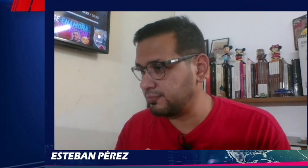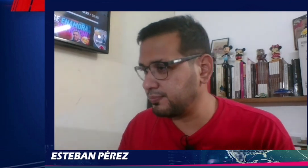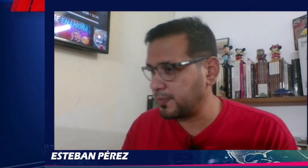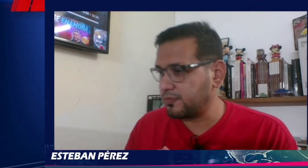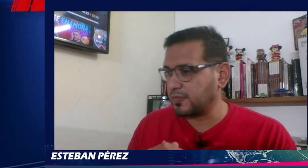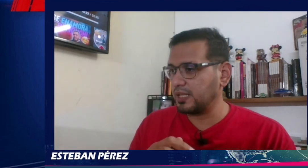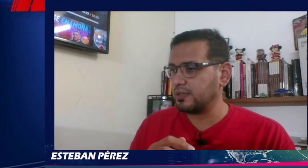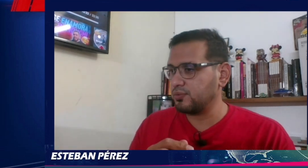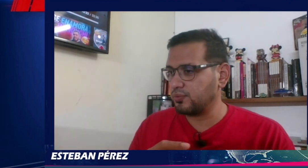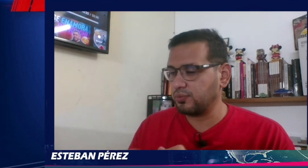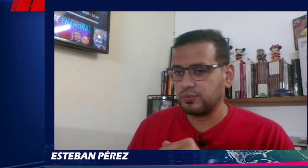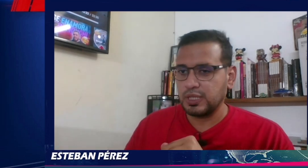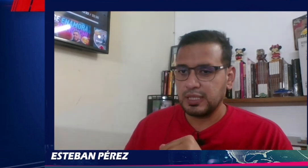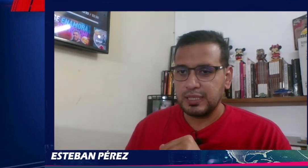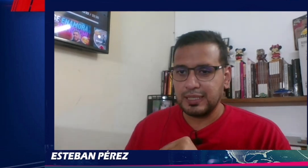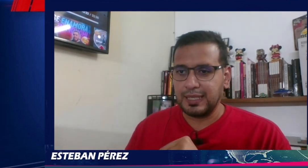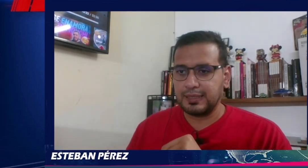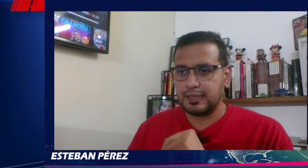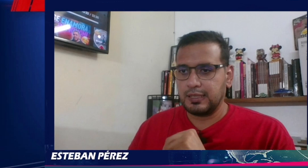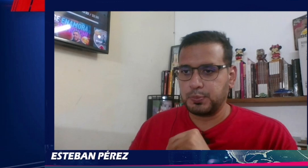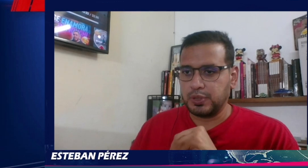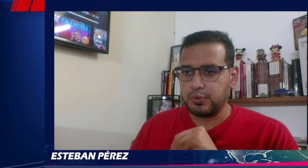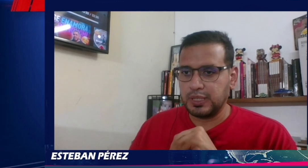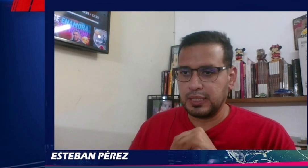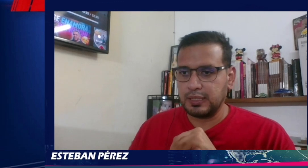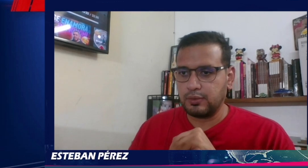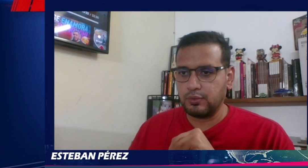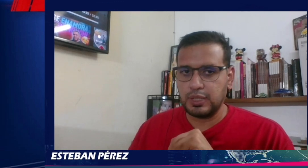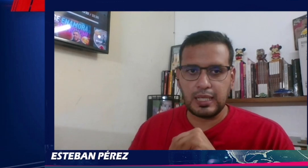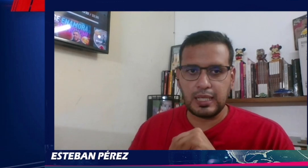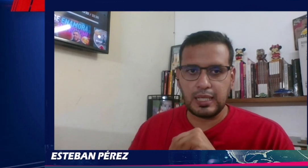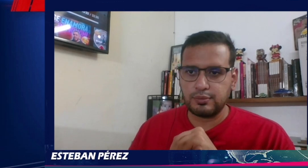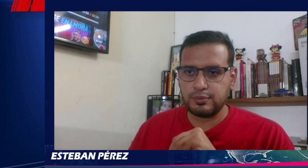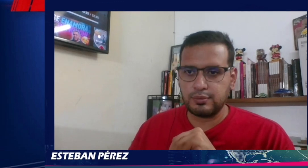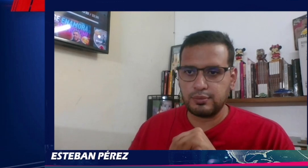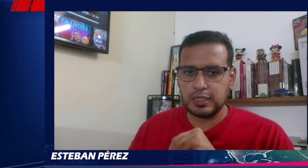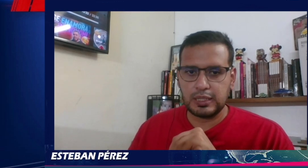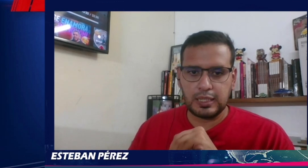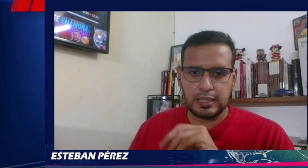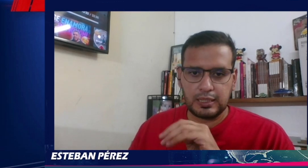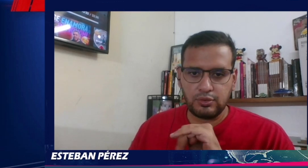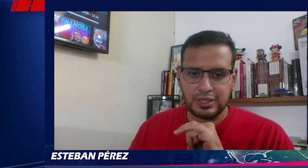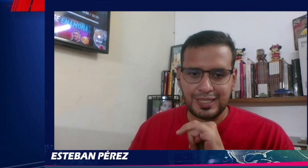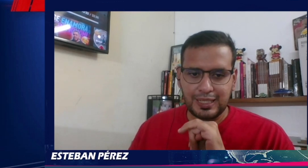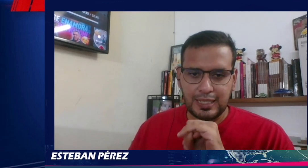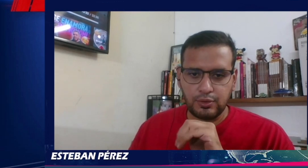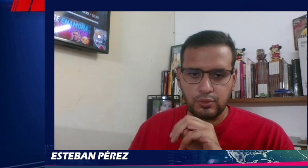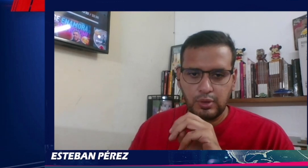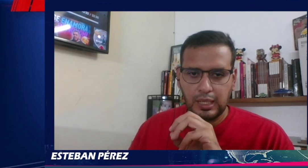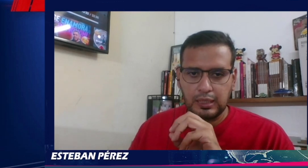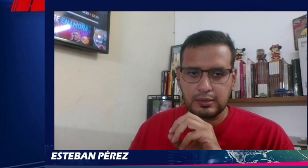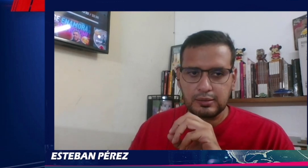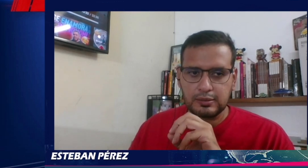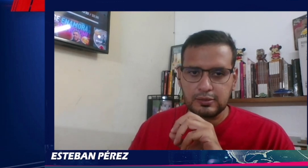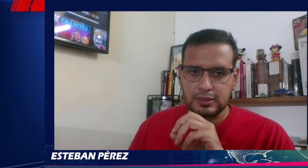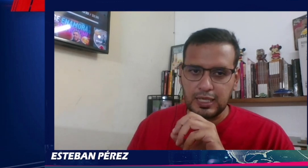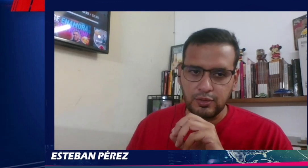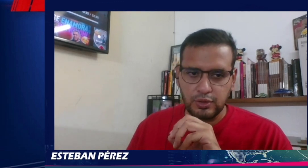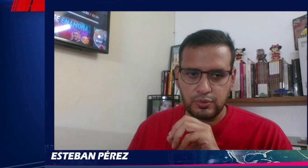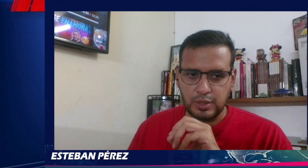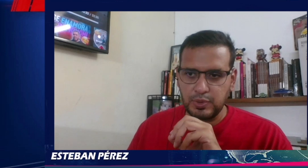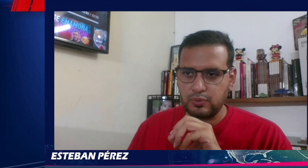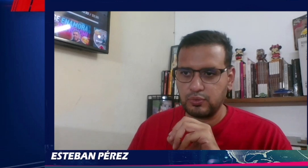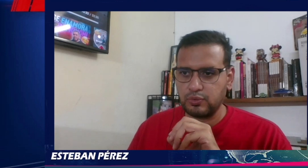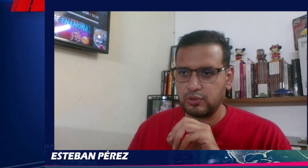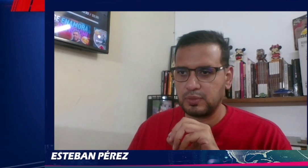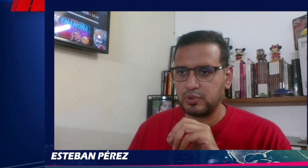hoy en YouTube. Gracias a las personas que se conectaron y que nos están regalando su like.